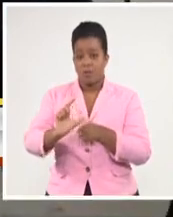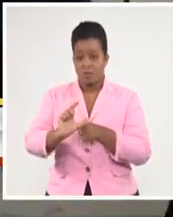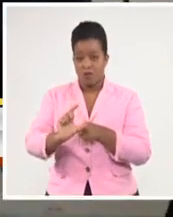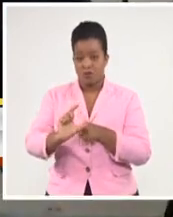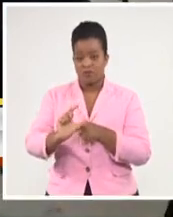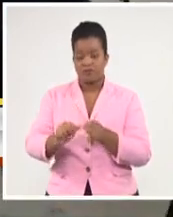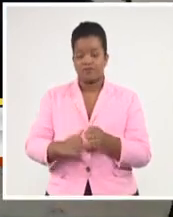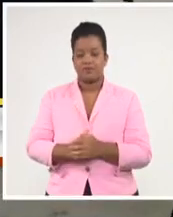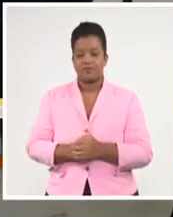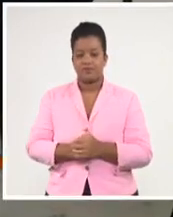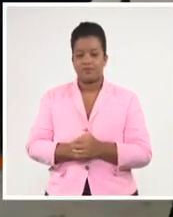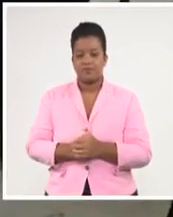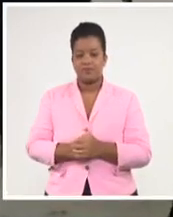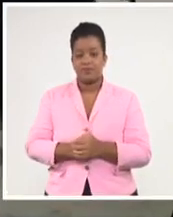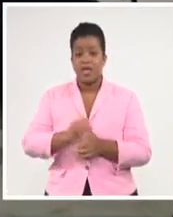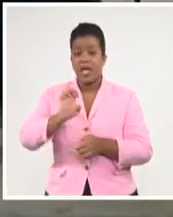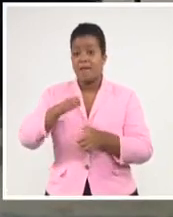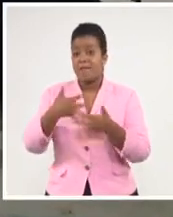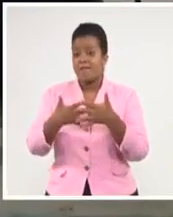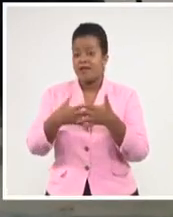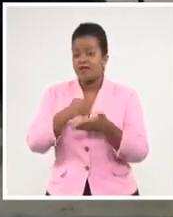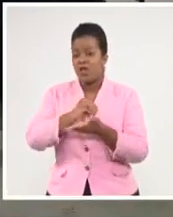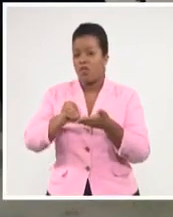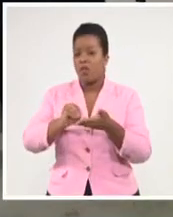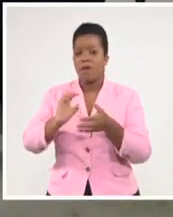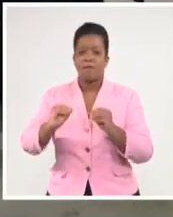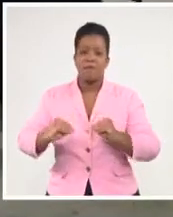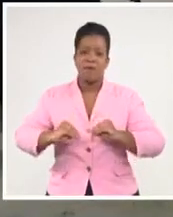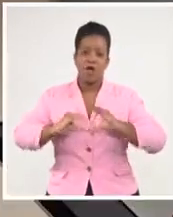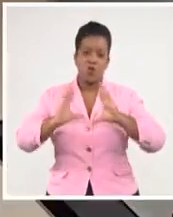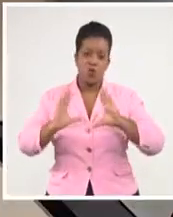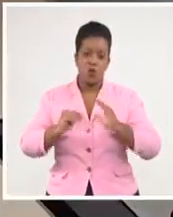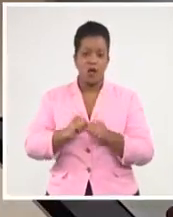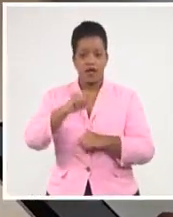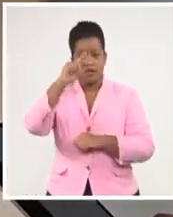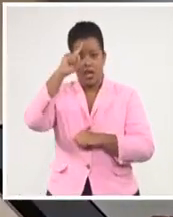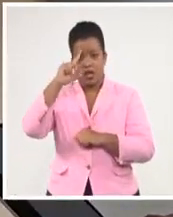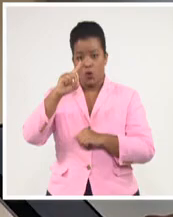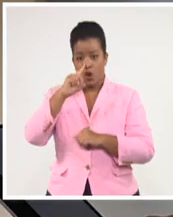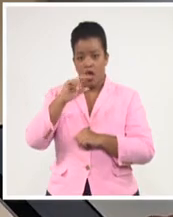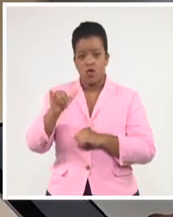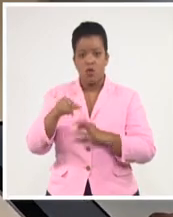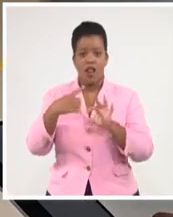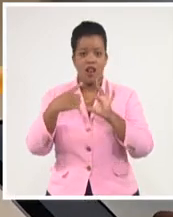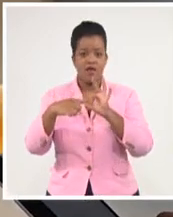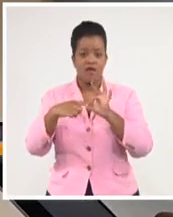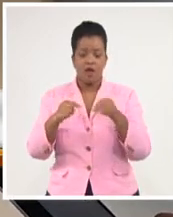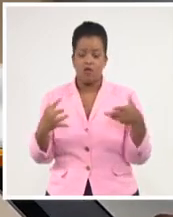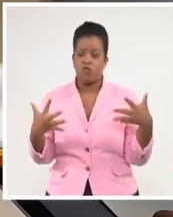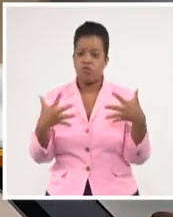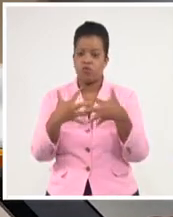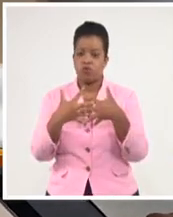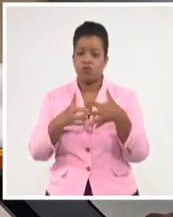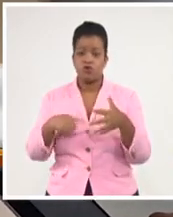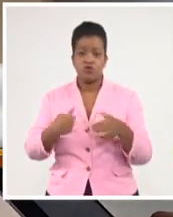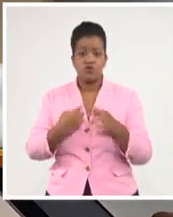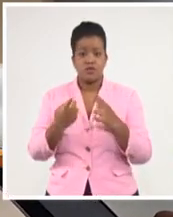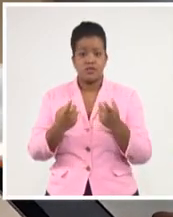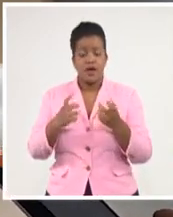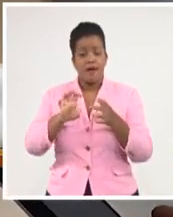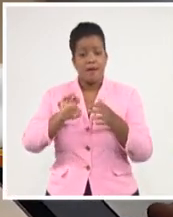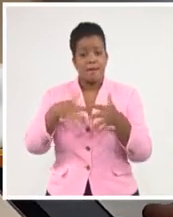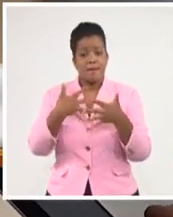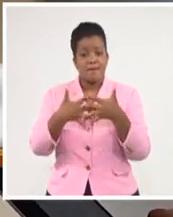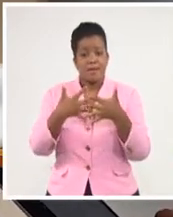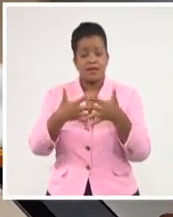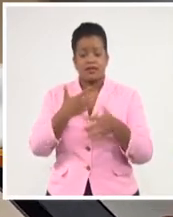Boris Luis Santa Coloma en Madruga y Manuel Piti Fajardo en Quibicán. Pero sobre todas las cosas, lograr que la empresa sea una empresa fiable, una empresa segura y además